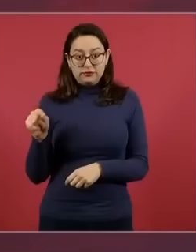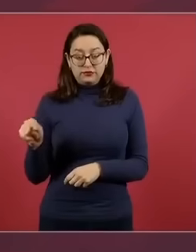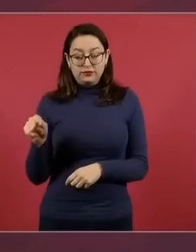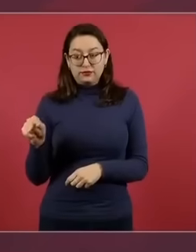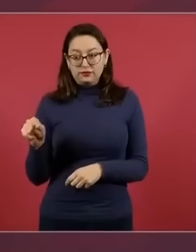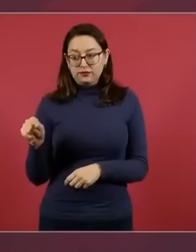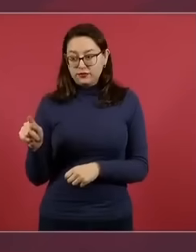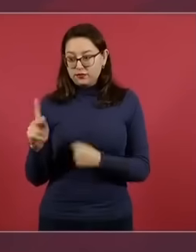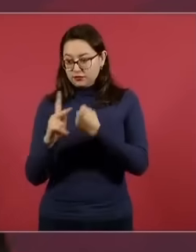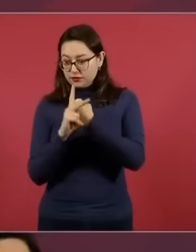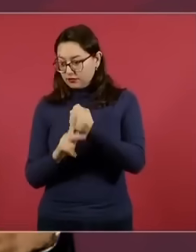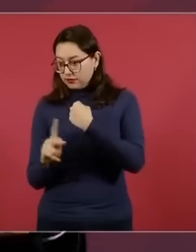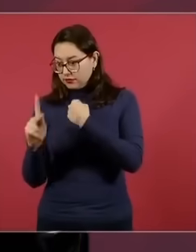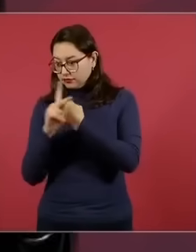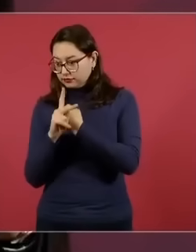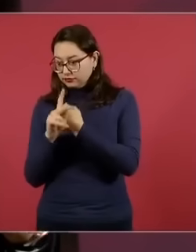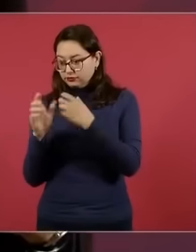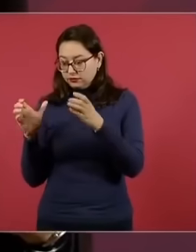como